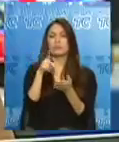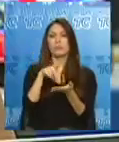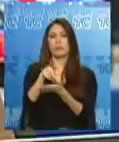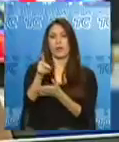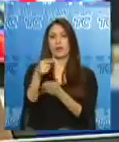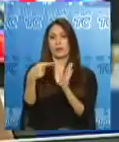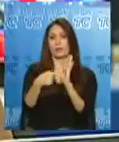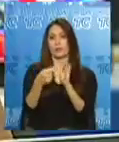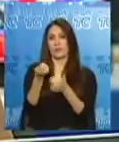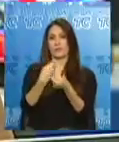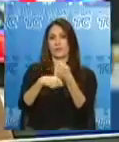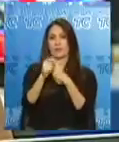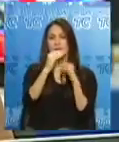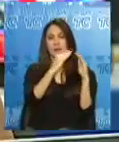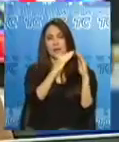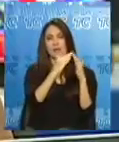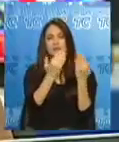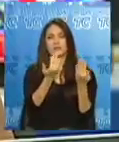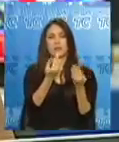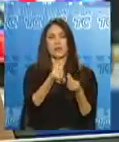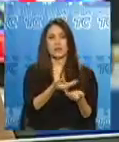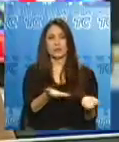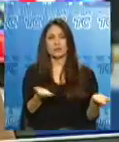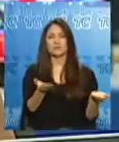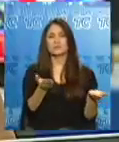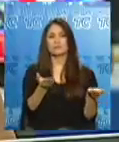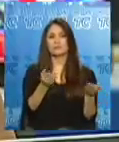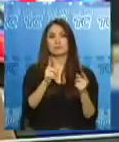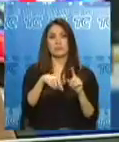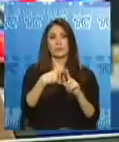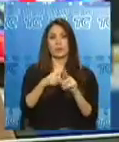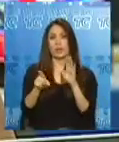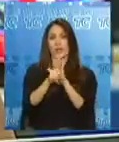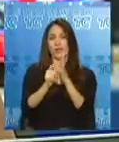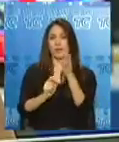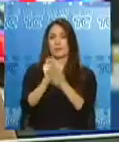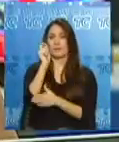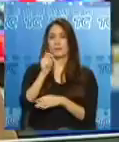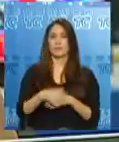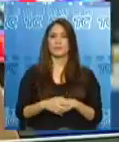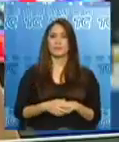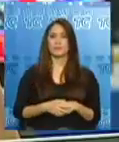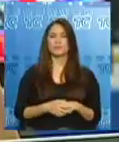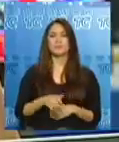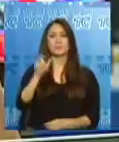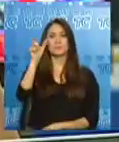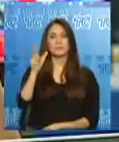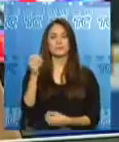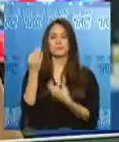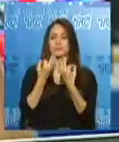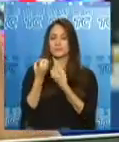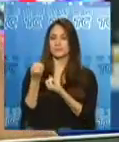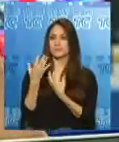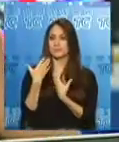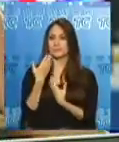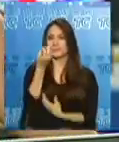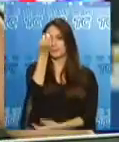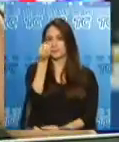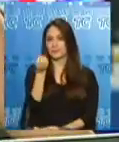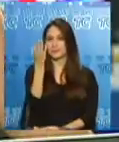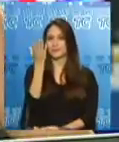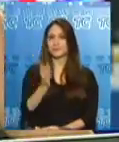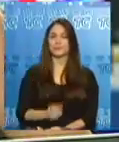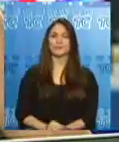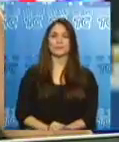pagar por la venta de bienes inmuebles una vez que entre en vigor la normativa. Fabricio Vela tiene un informe. Adelante, buenos días.